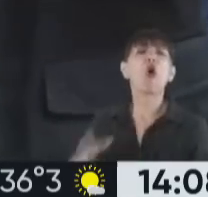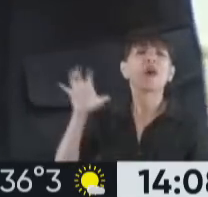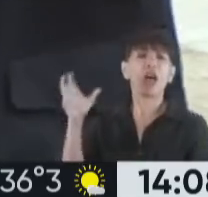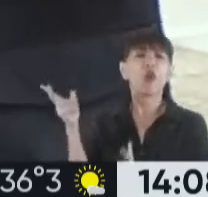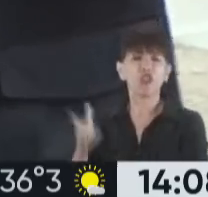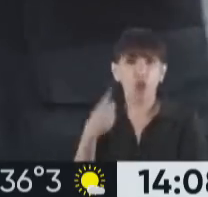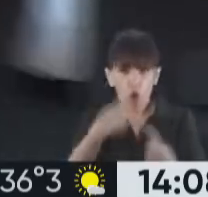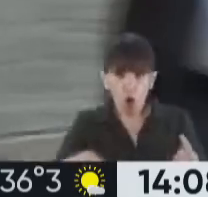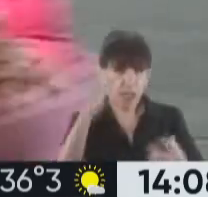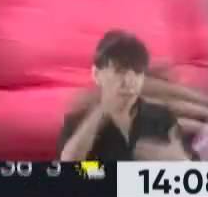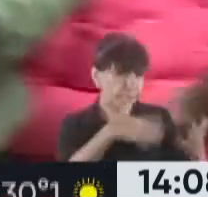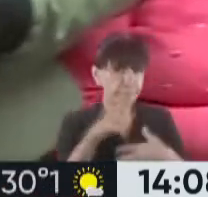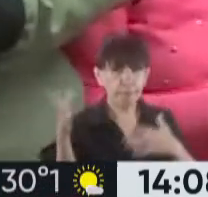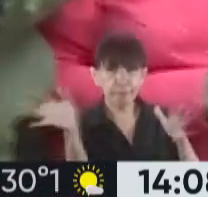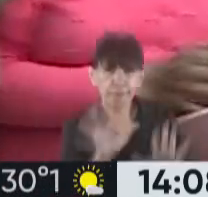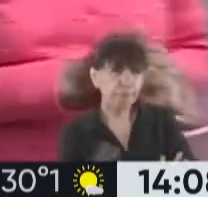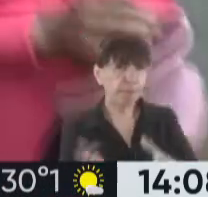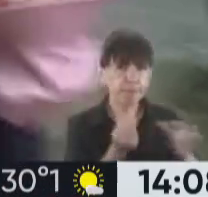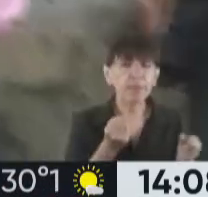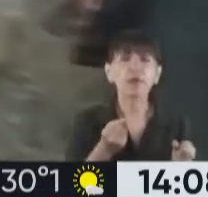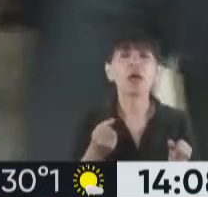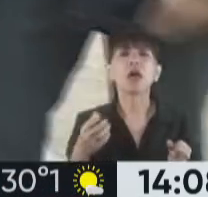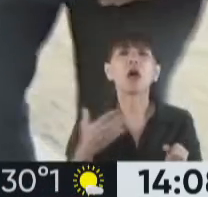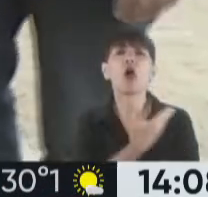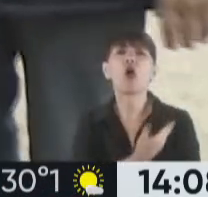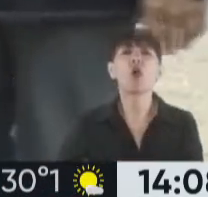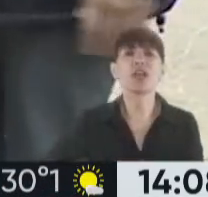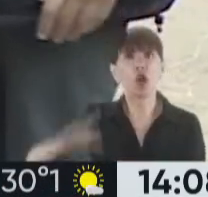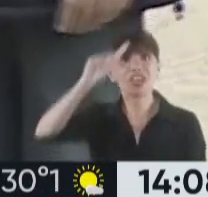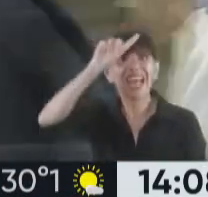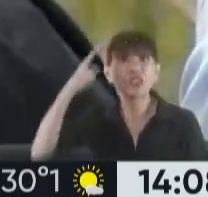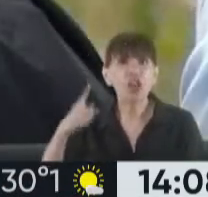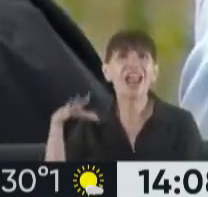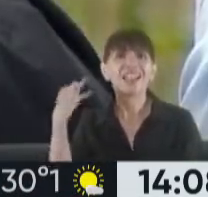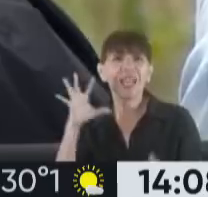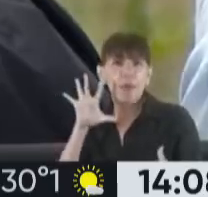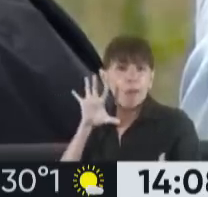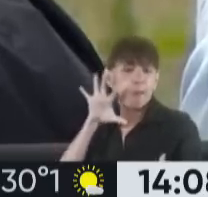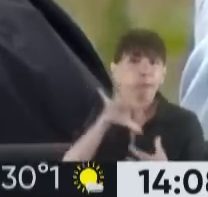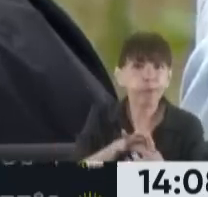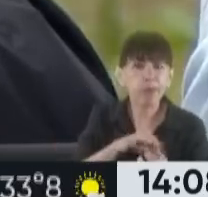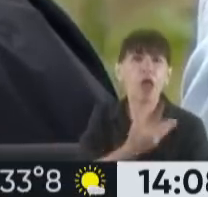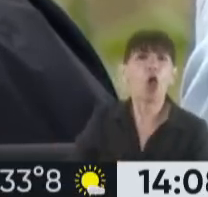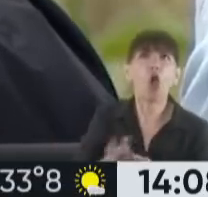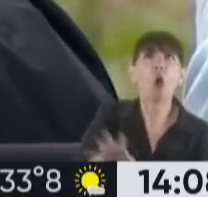falta que el gobierno nacional se integre con los gobiernos provinciales y que juntos podamos